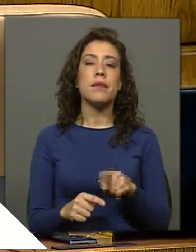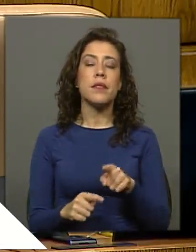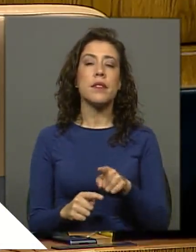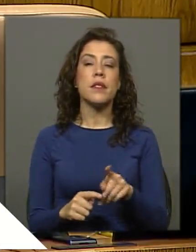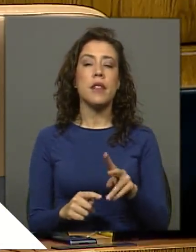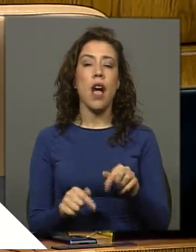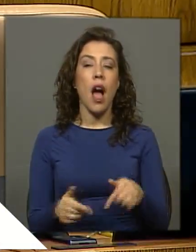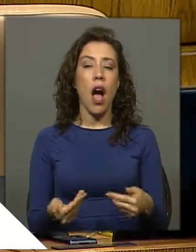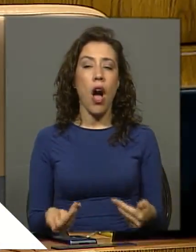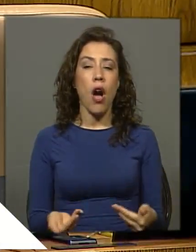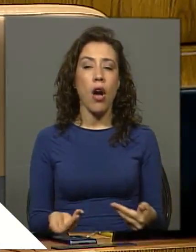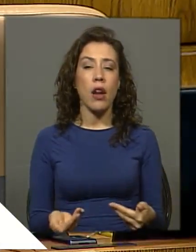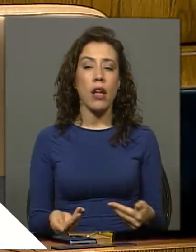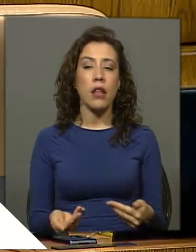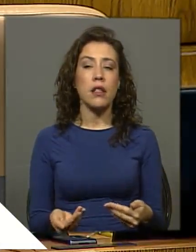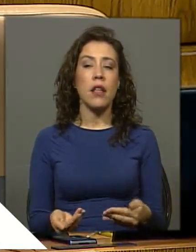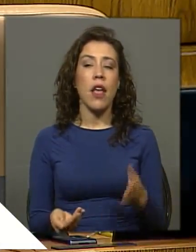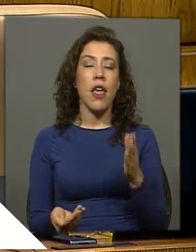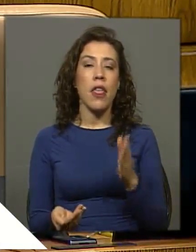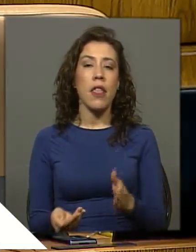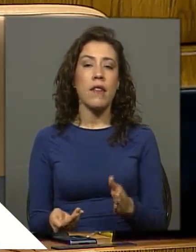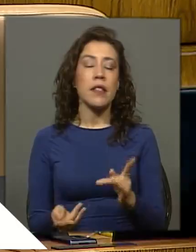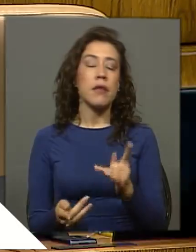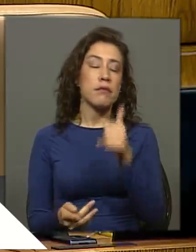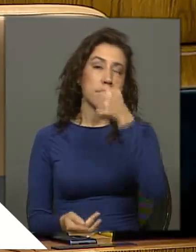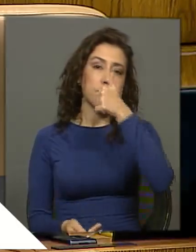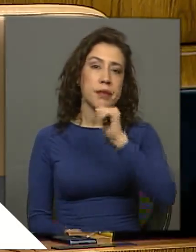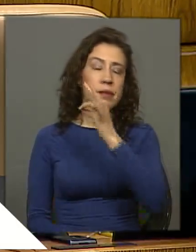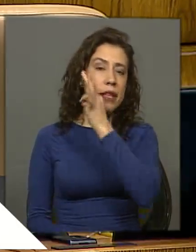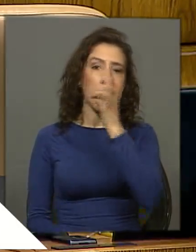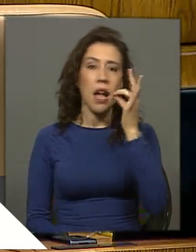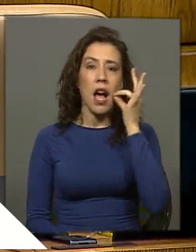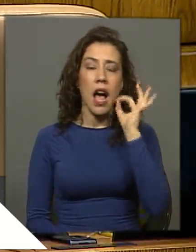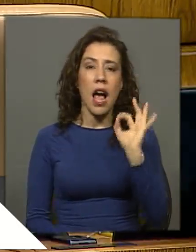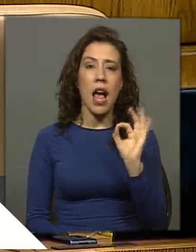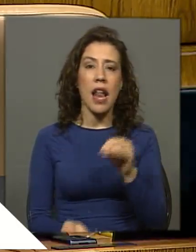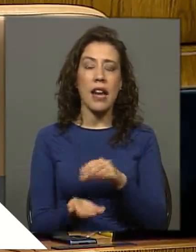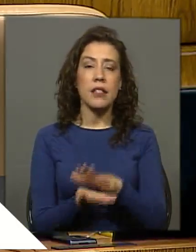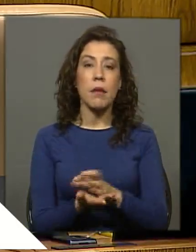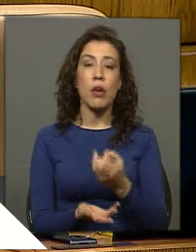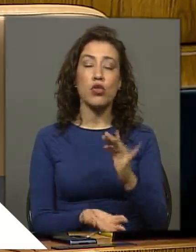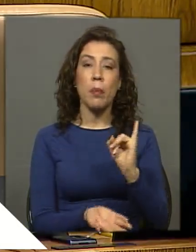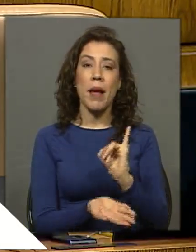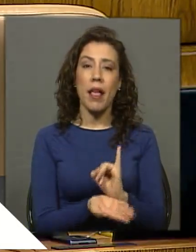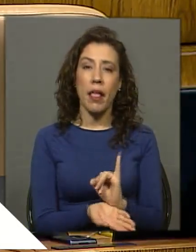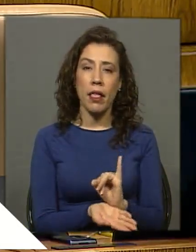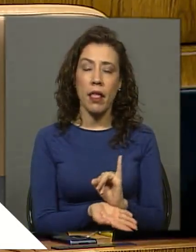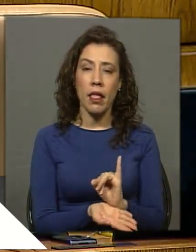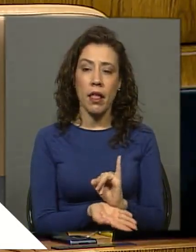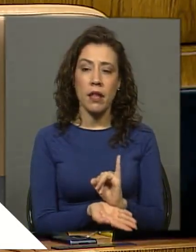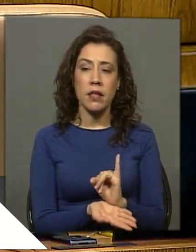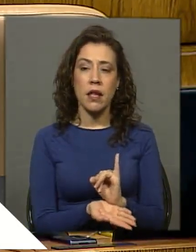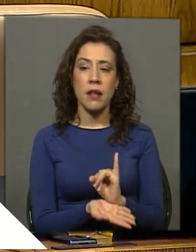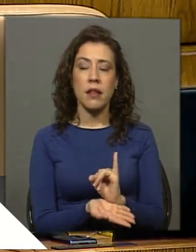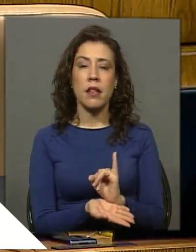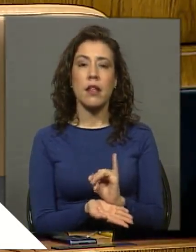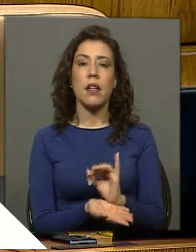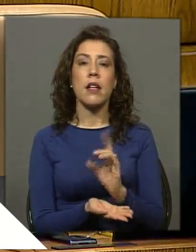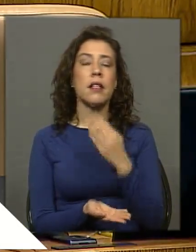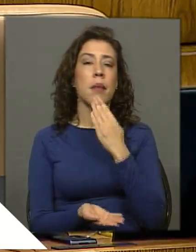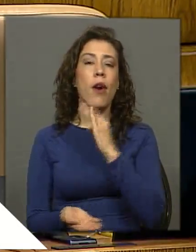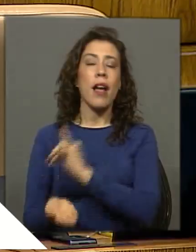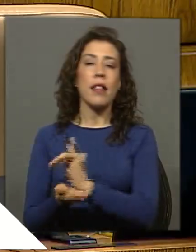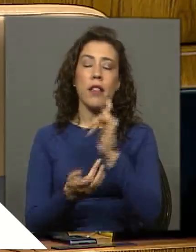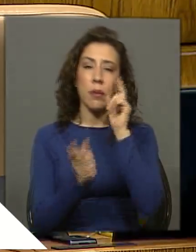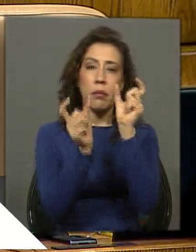será hoy día fundadamente reservado de manera tal que ni la superintendencia ni las entidades